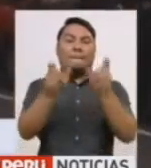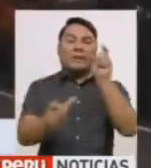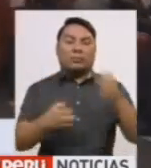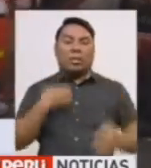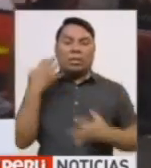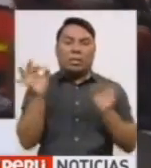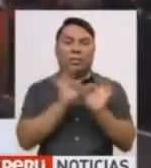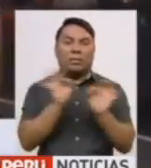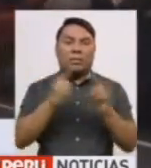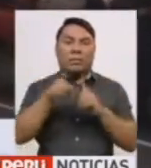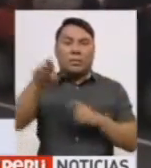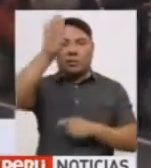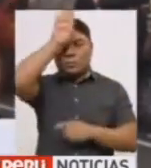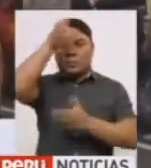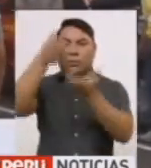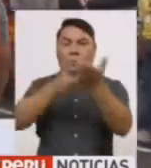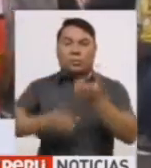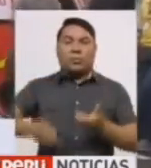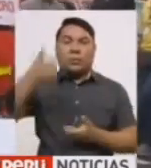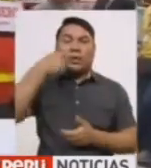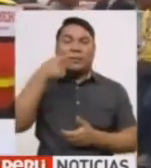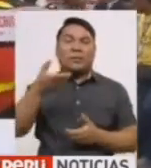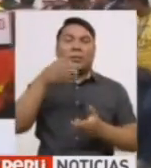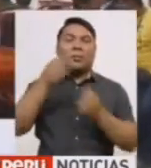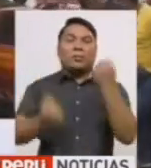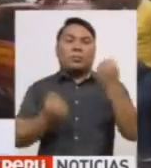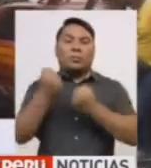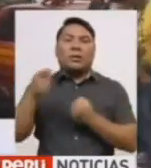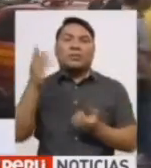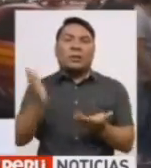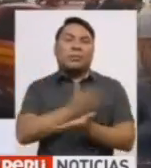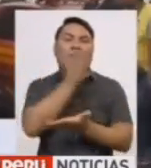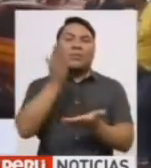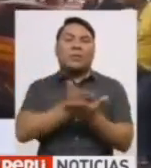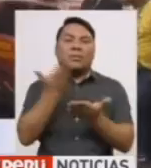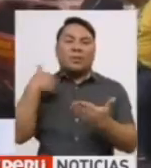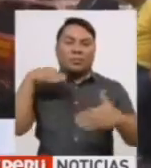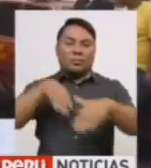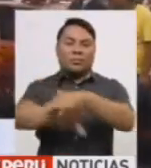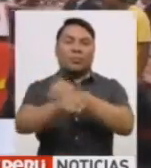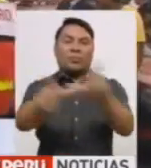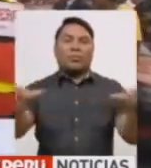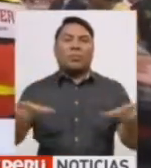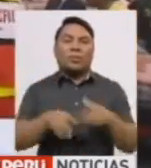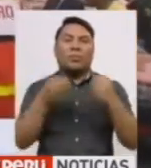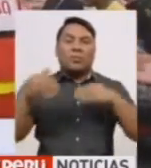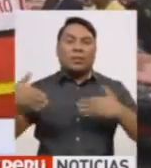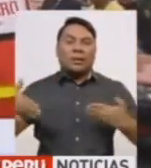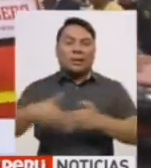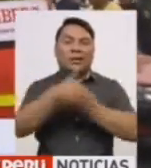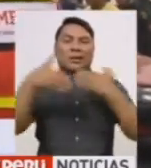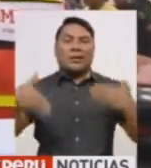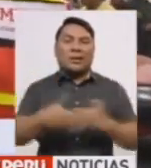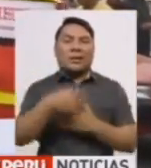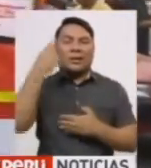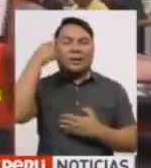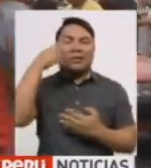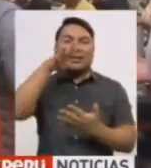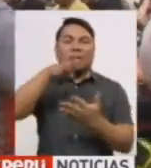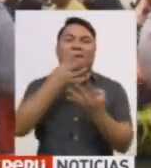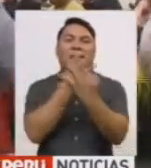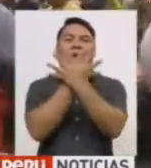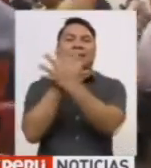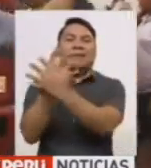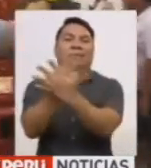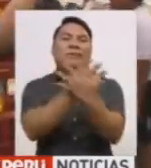El comandante de los bomberos señaló que las unidades tuvieron problemas para ingresar a la zona porque las calles estaban enrejadas.